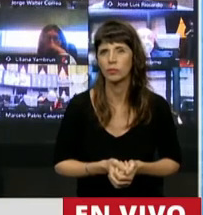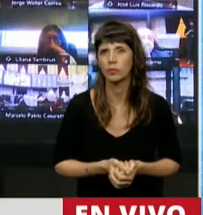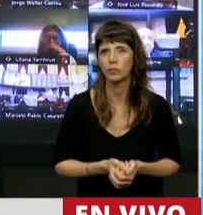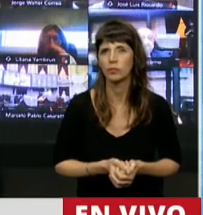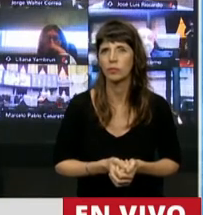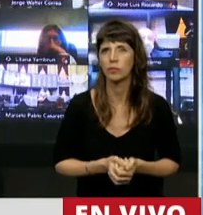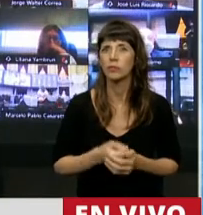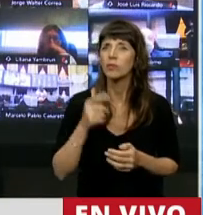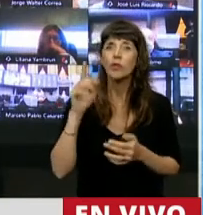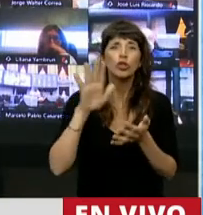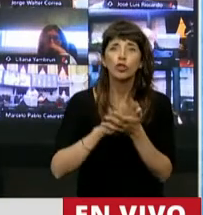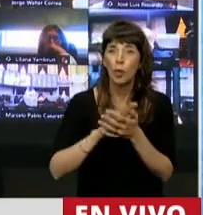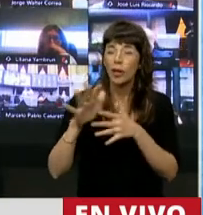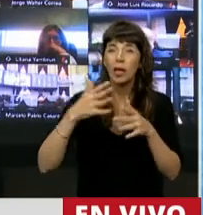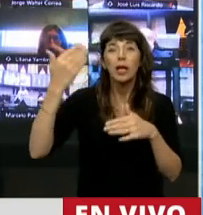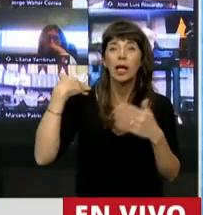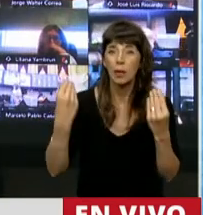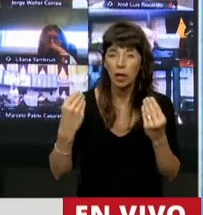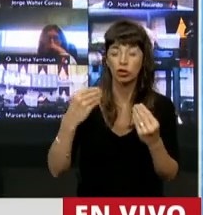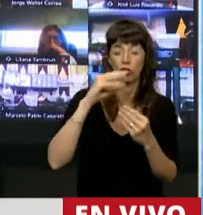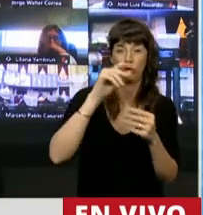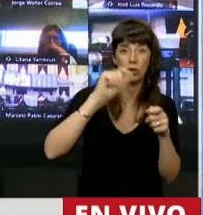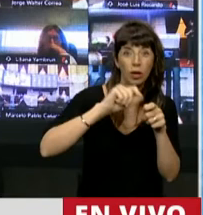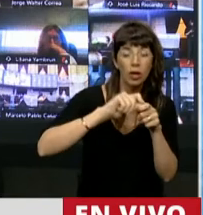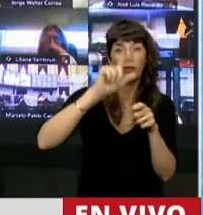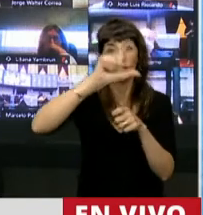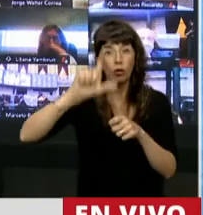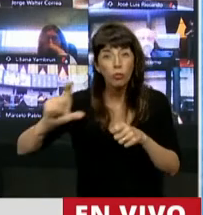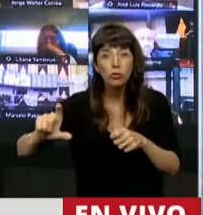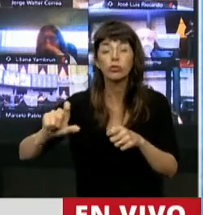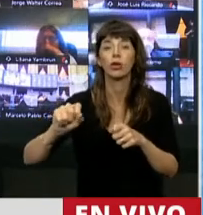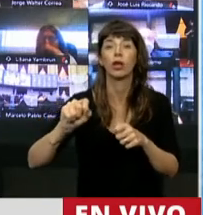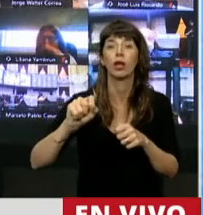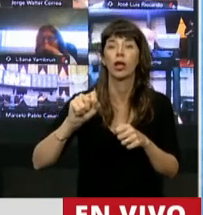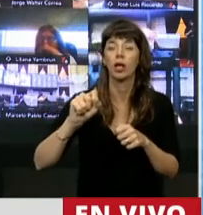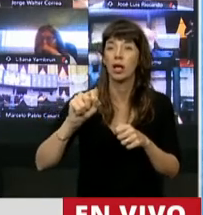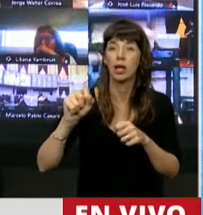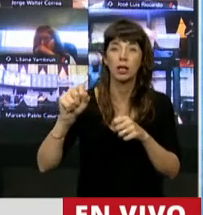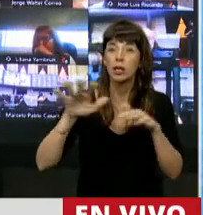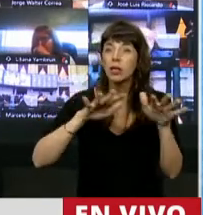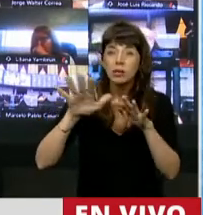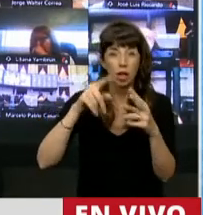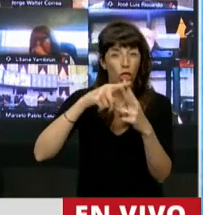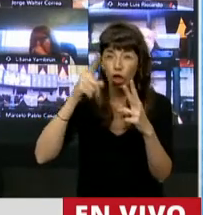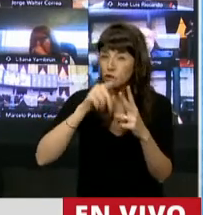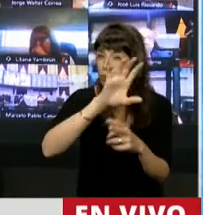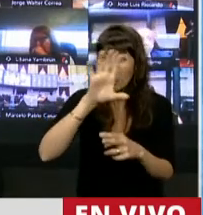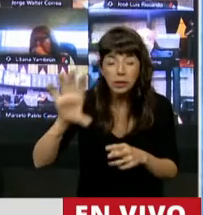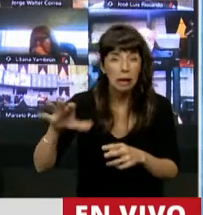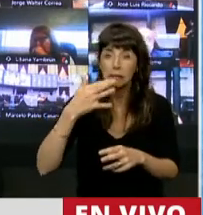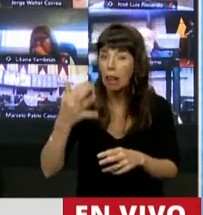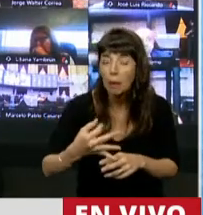descripto en formosa y el santiago del estero como en otras provincias de nuestro país es totalmente alarmante y preocupante